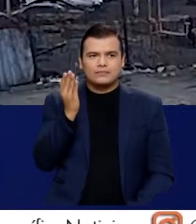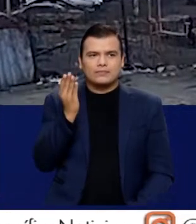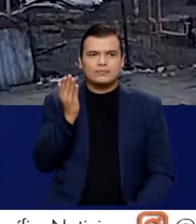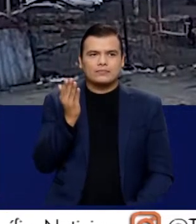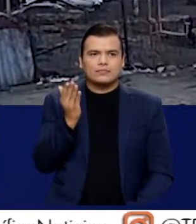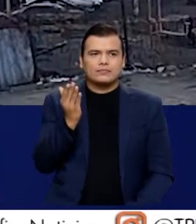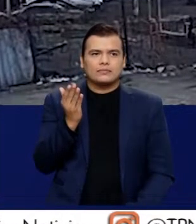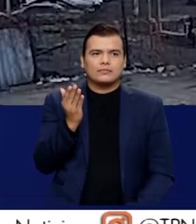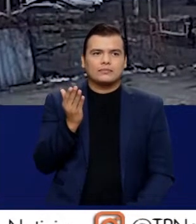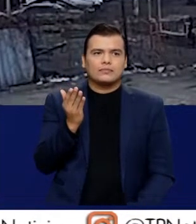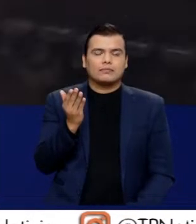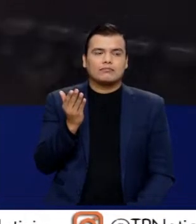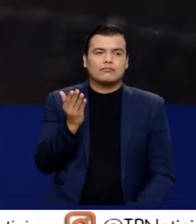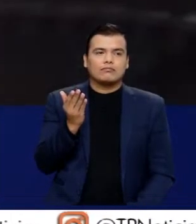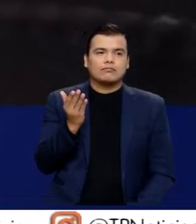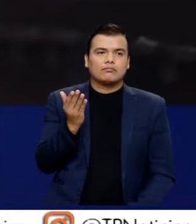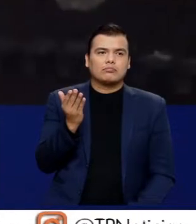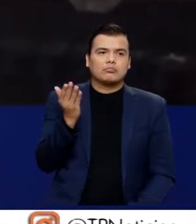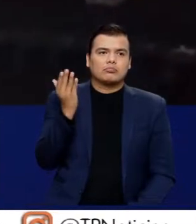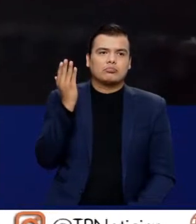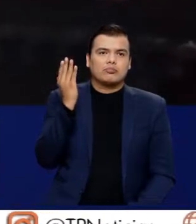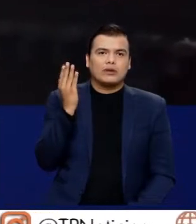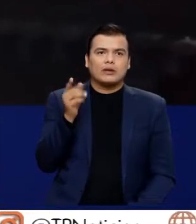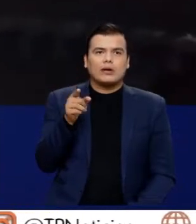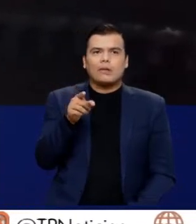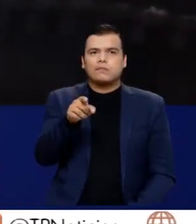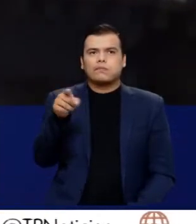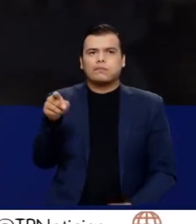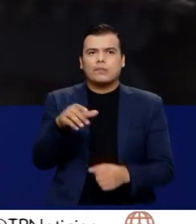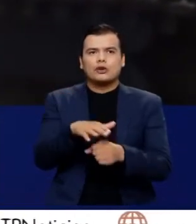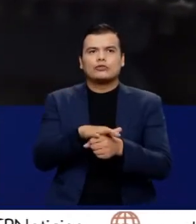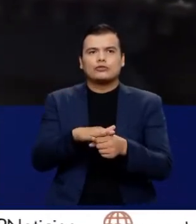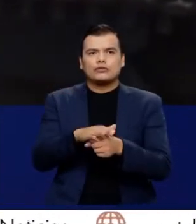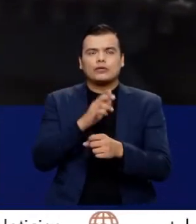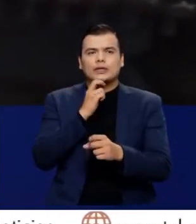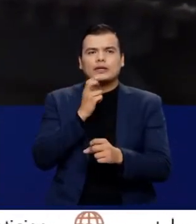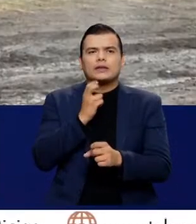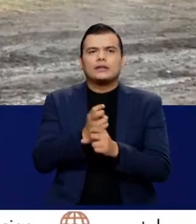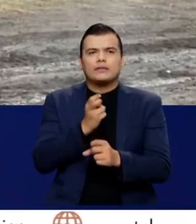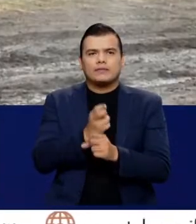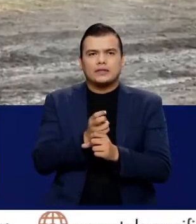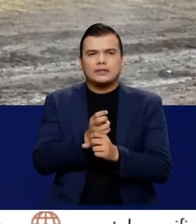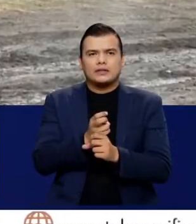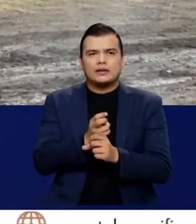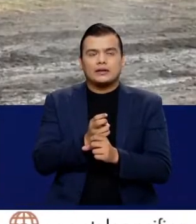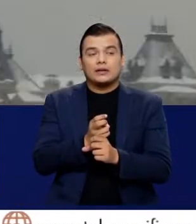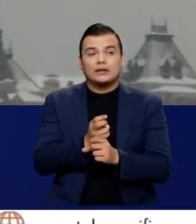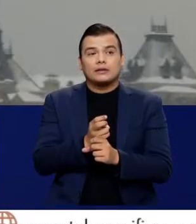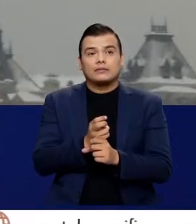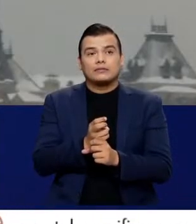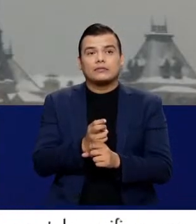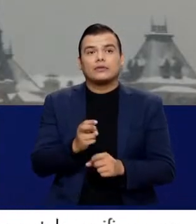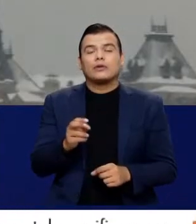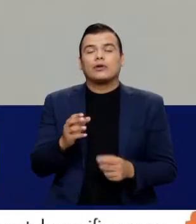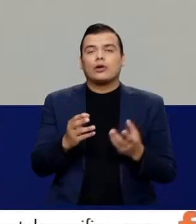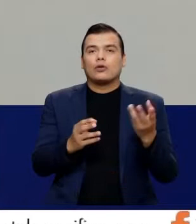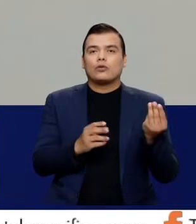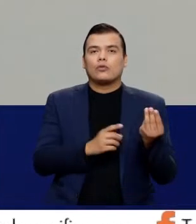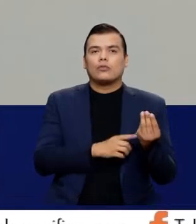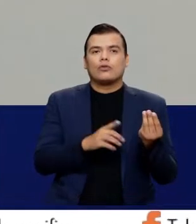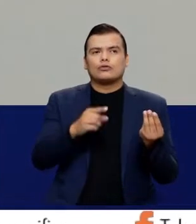nosotros llamamos los vínculos de interdependencia compleja que quiere decir hay efectos principios la unión soviética era el segundo